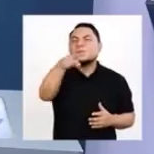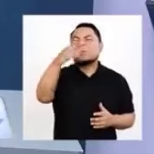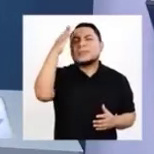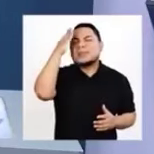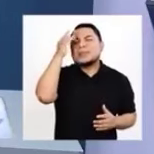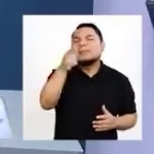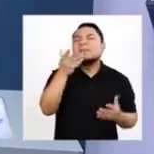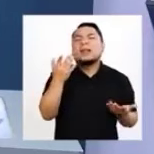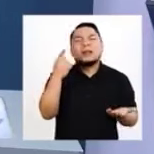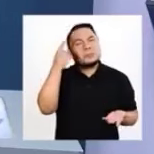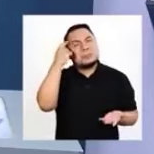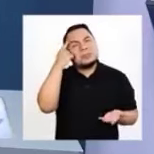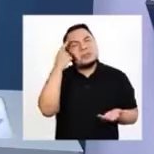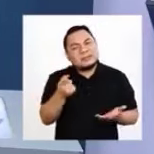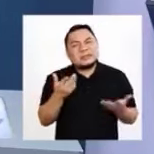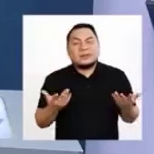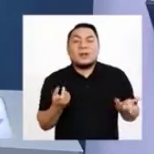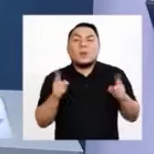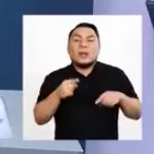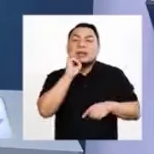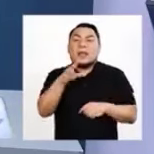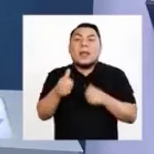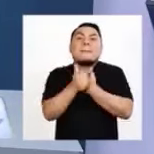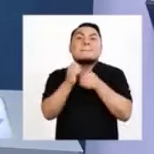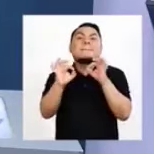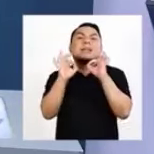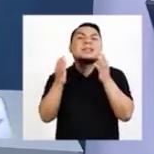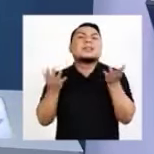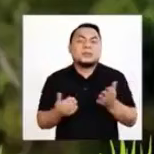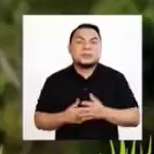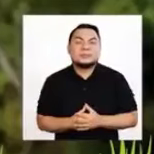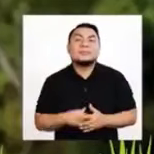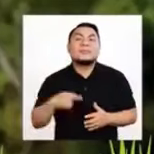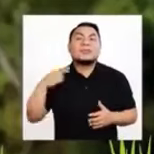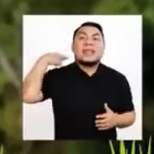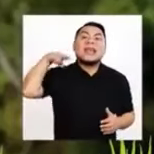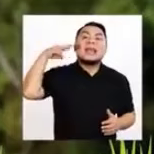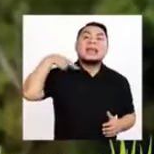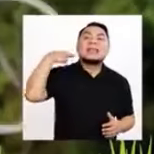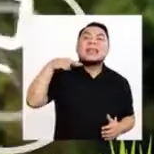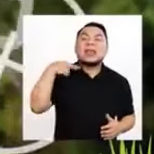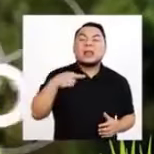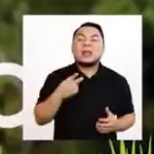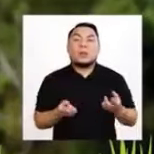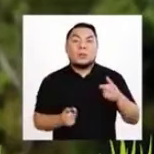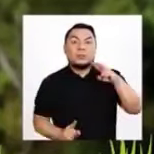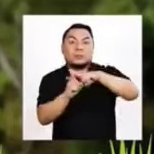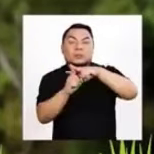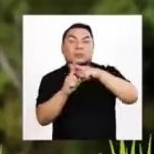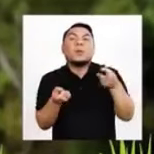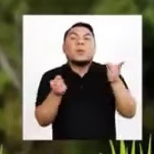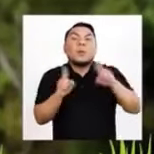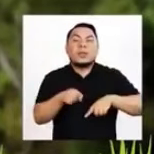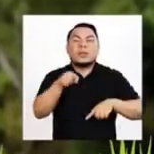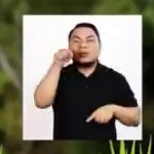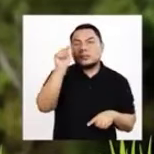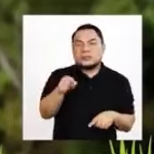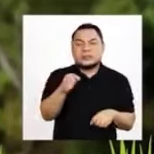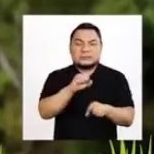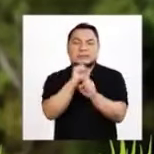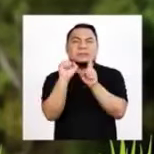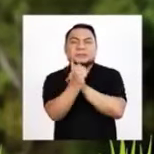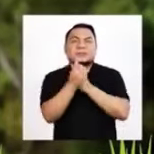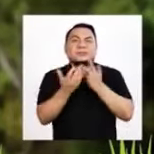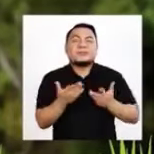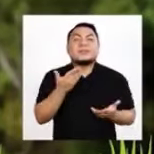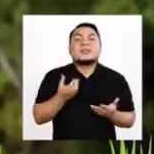piensan ustedes cuando decimos que estamos en riesgo? Bueno, el riesgo ocurre cuando estamos en